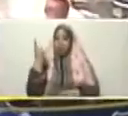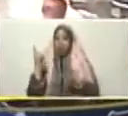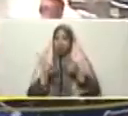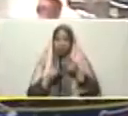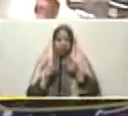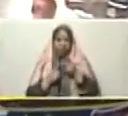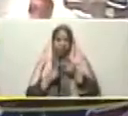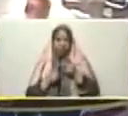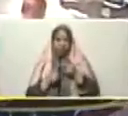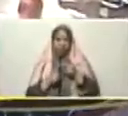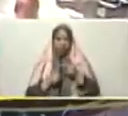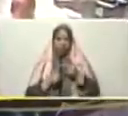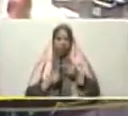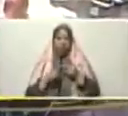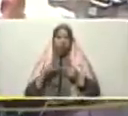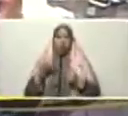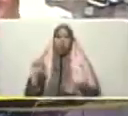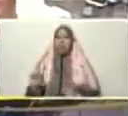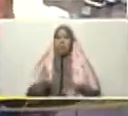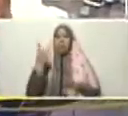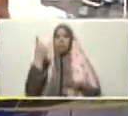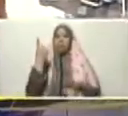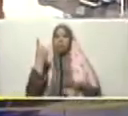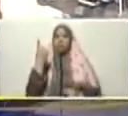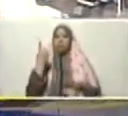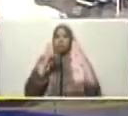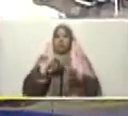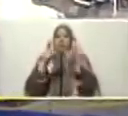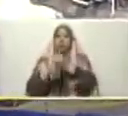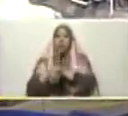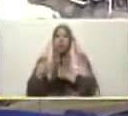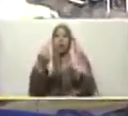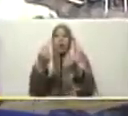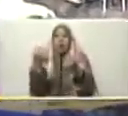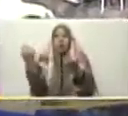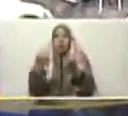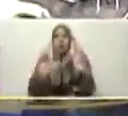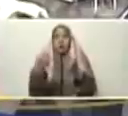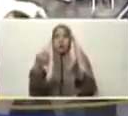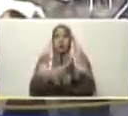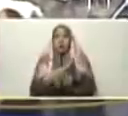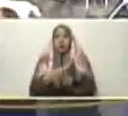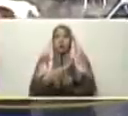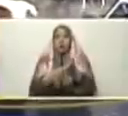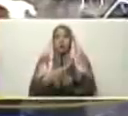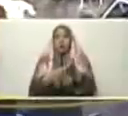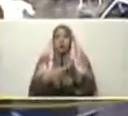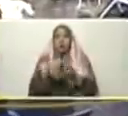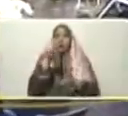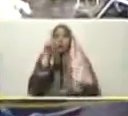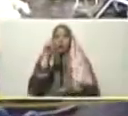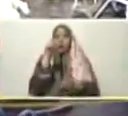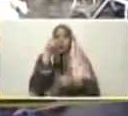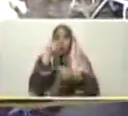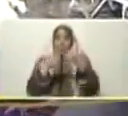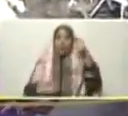viene el primer paso llevar el salario mínimo a un medio petro